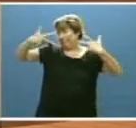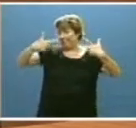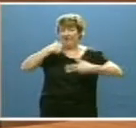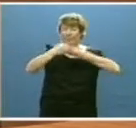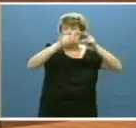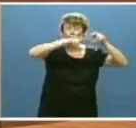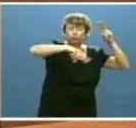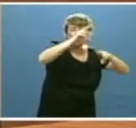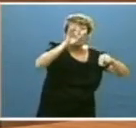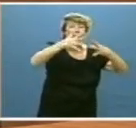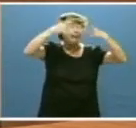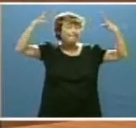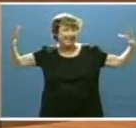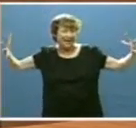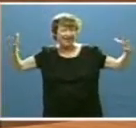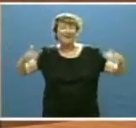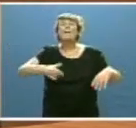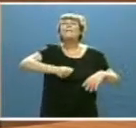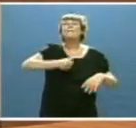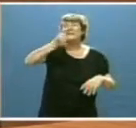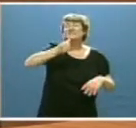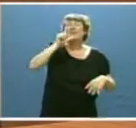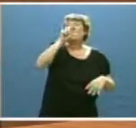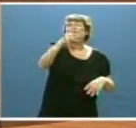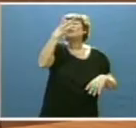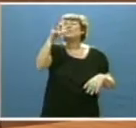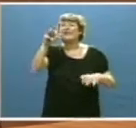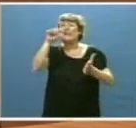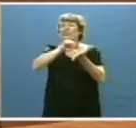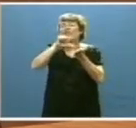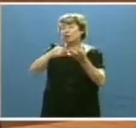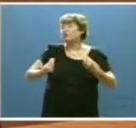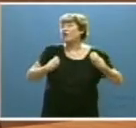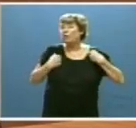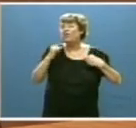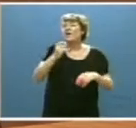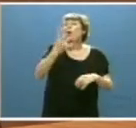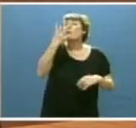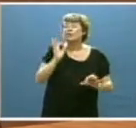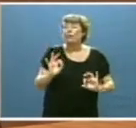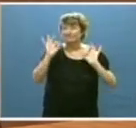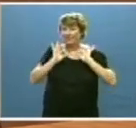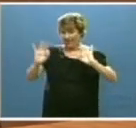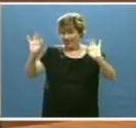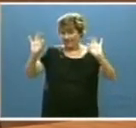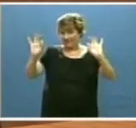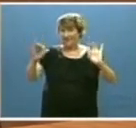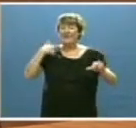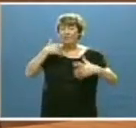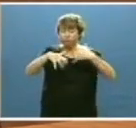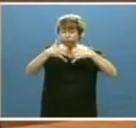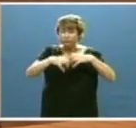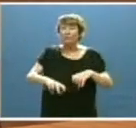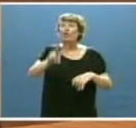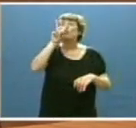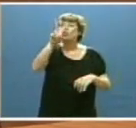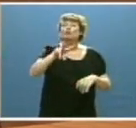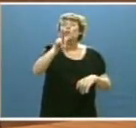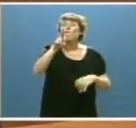o ampliar más de 130 centros de salud y cuatro de especialidades poner en marcha dos